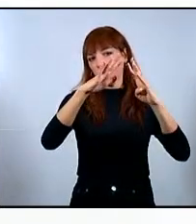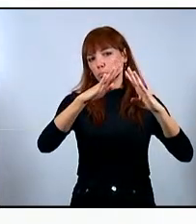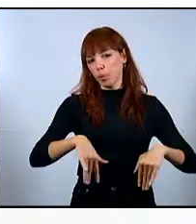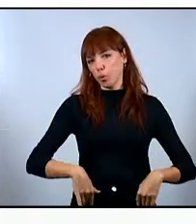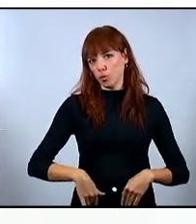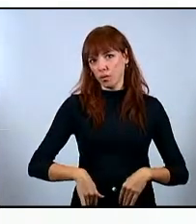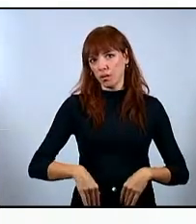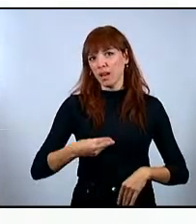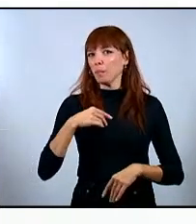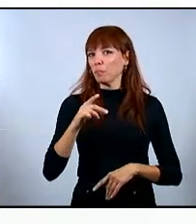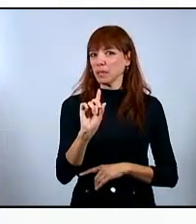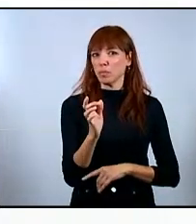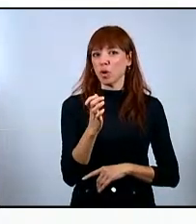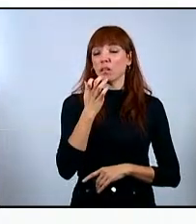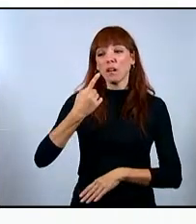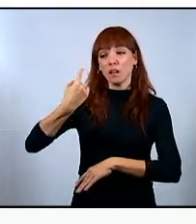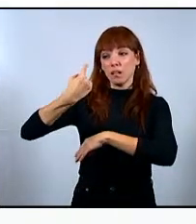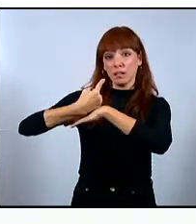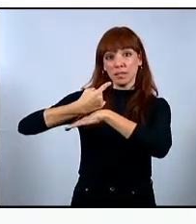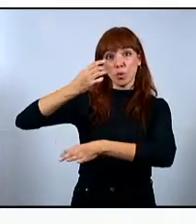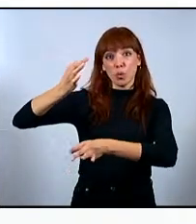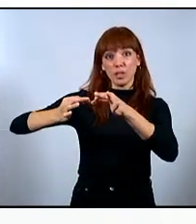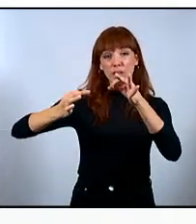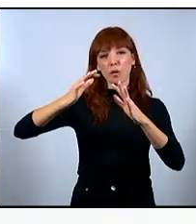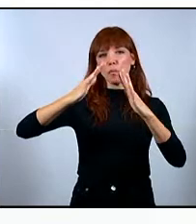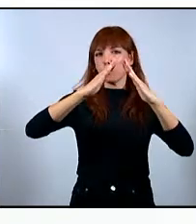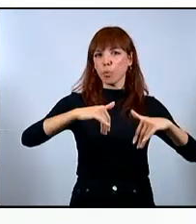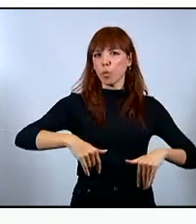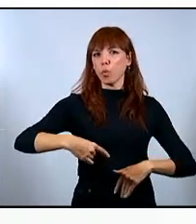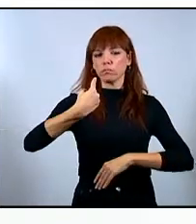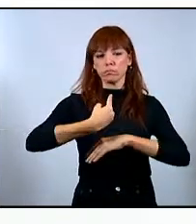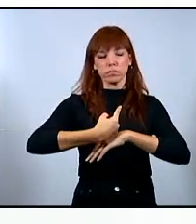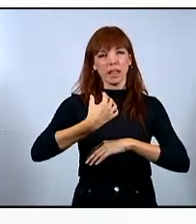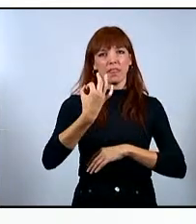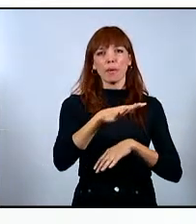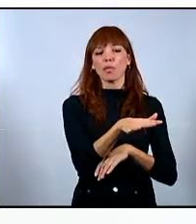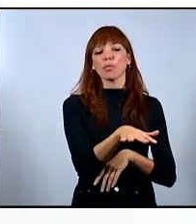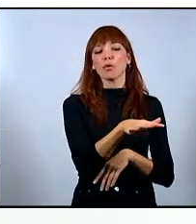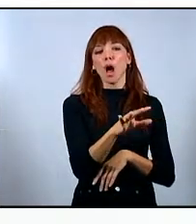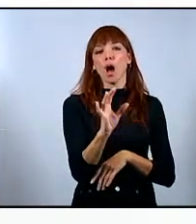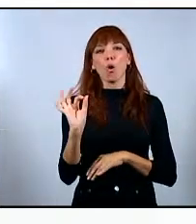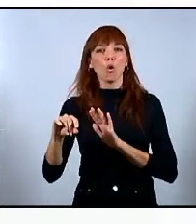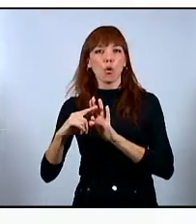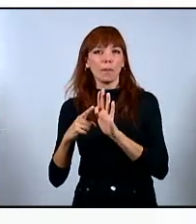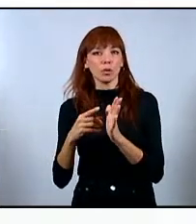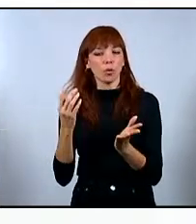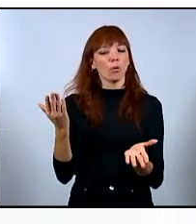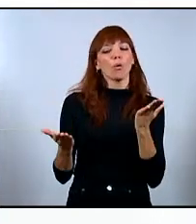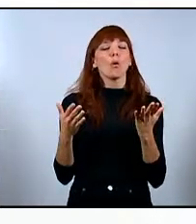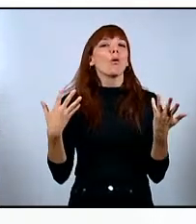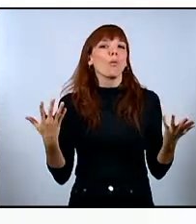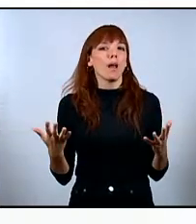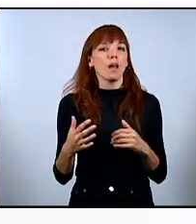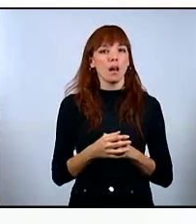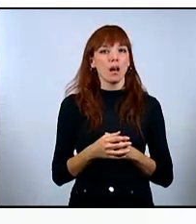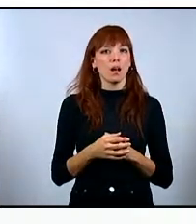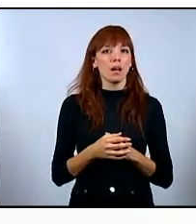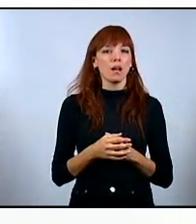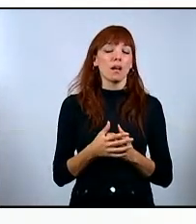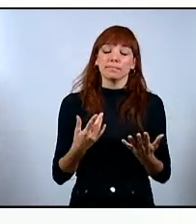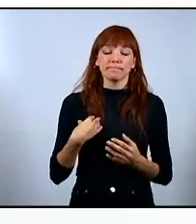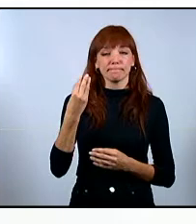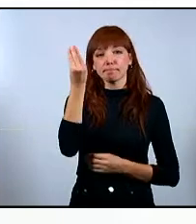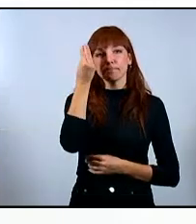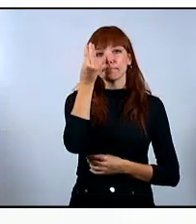una parte, que es lo que nos está exigiendo el Tribunal Superior de Justicia, que si tenemos que acometer el derribo completo. Por tanto, entendemos que